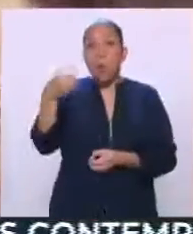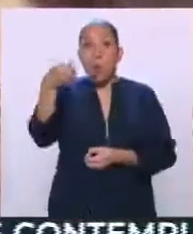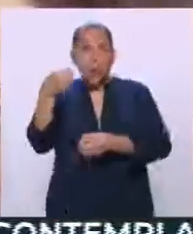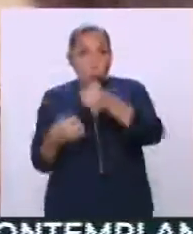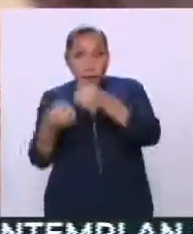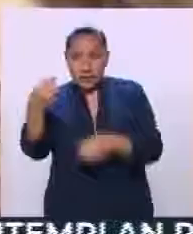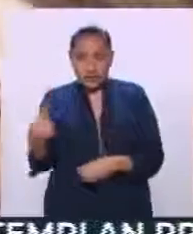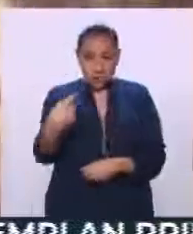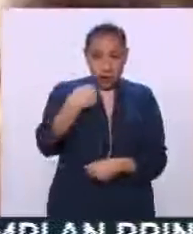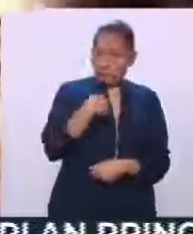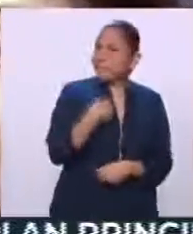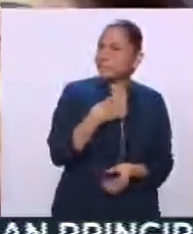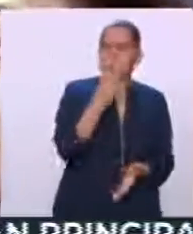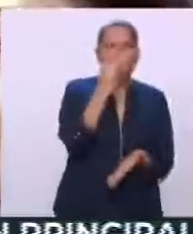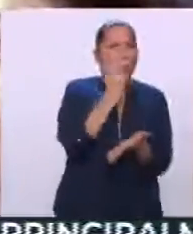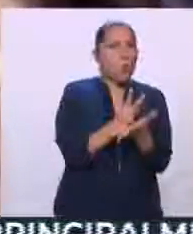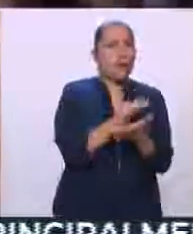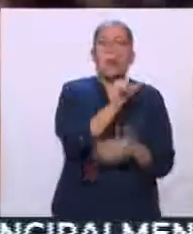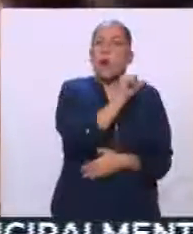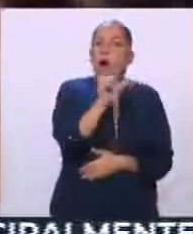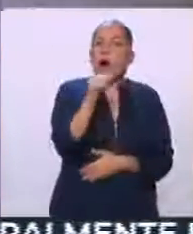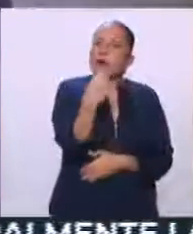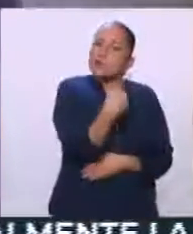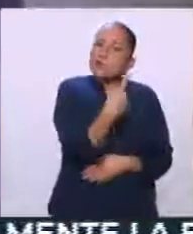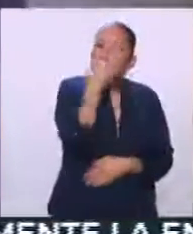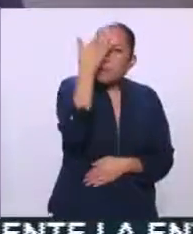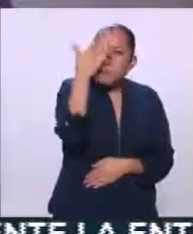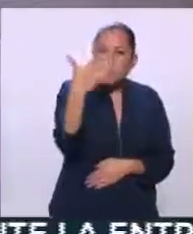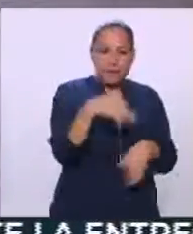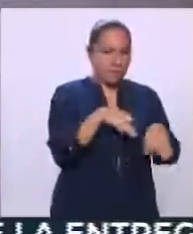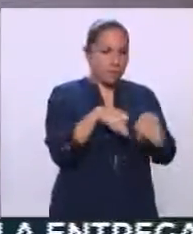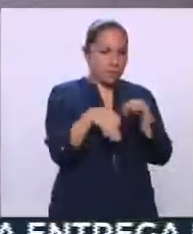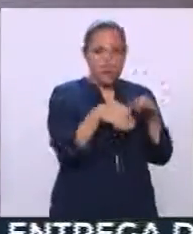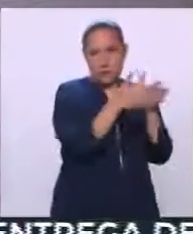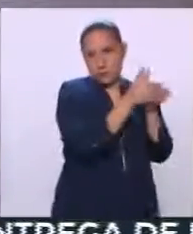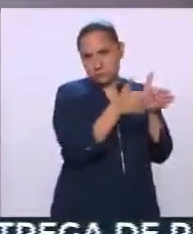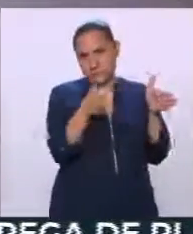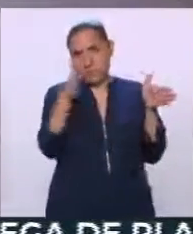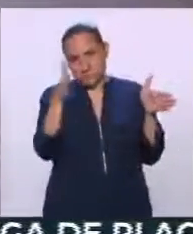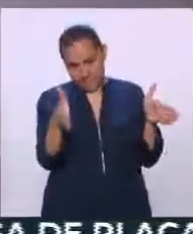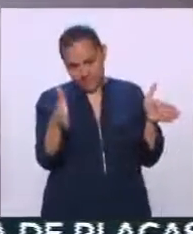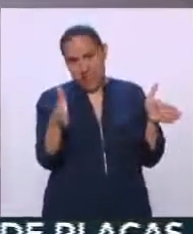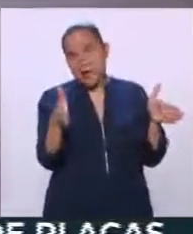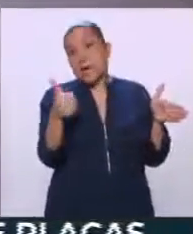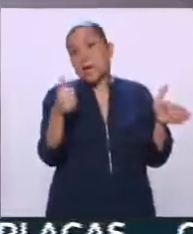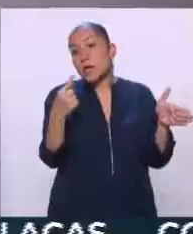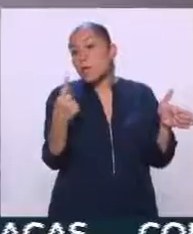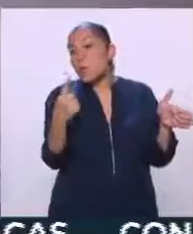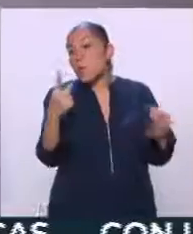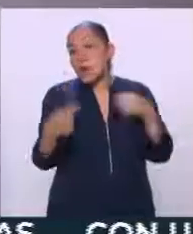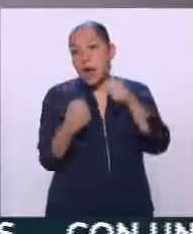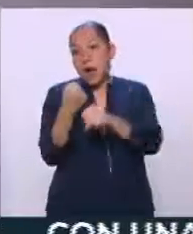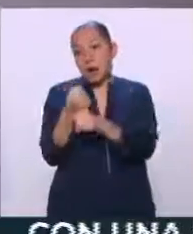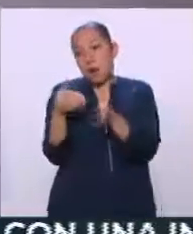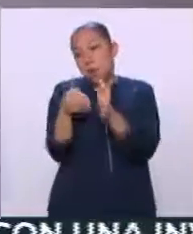iniciarse durante el periodo en el que el servidor público desempeña su cargo y dentro de un año después.